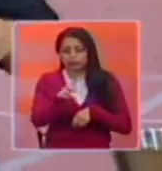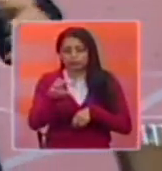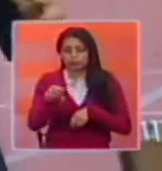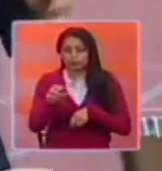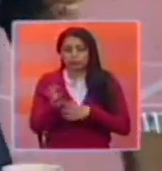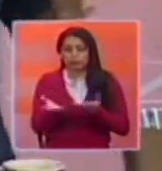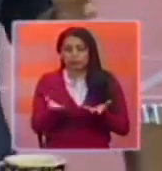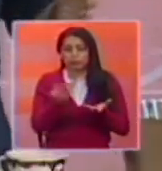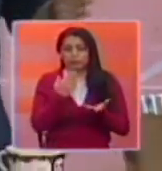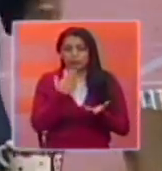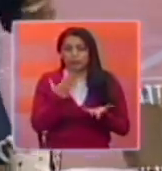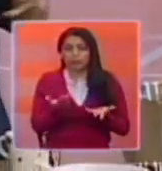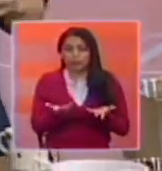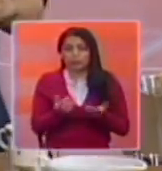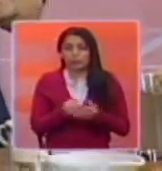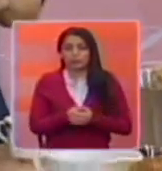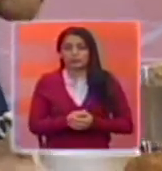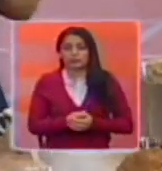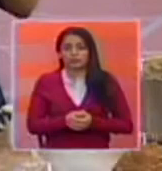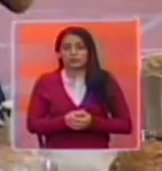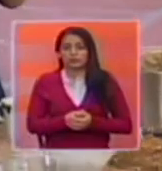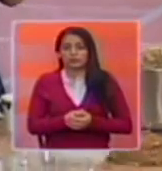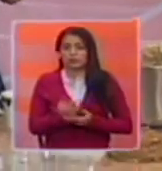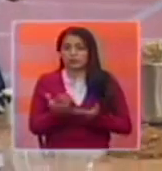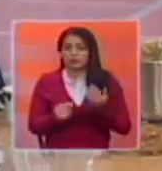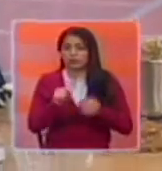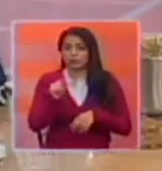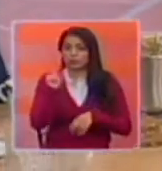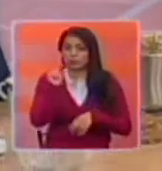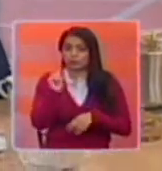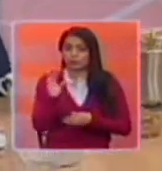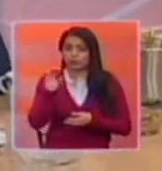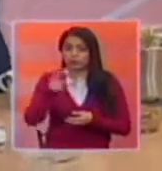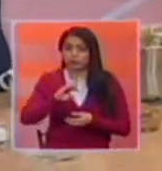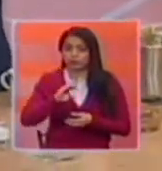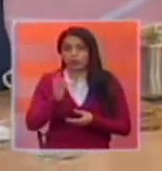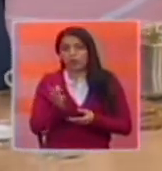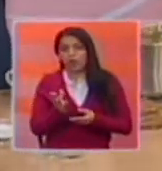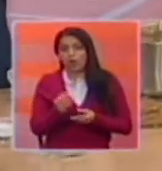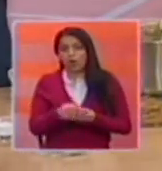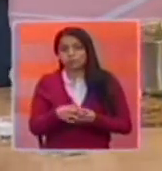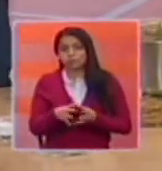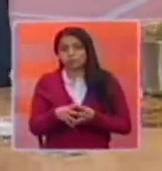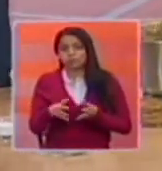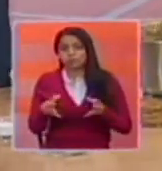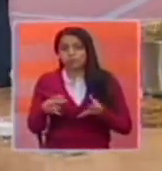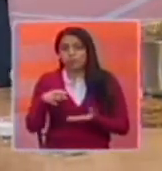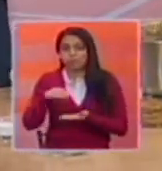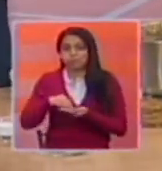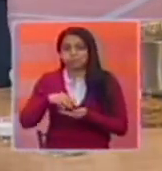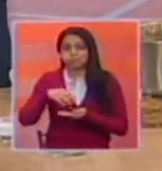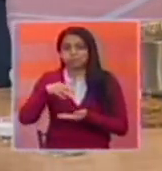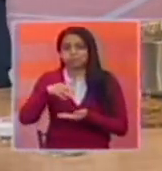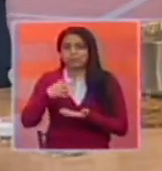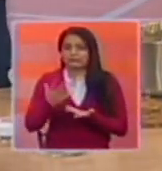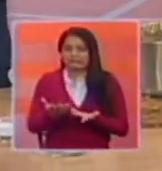masas, porque, por ejemplo, el poner muy poquito o el poner mucha masa en un pirotín puede